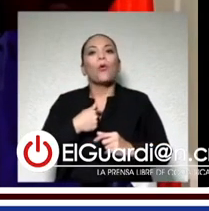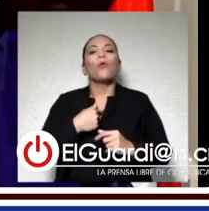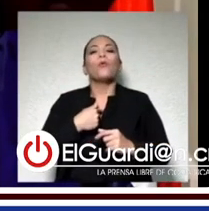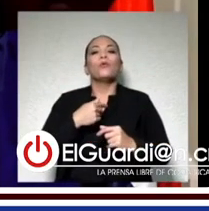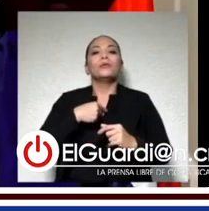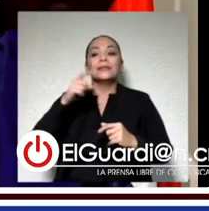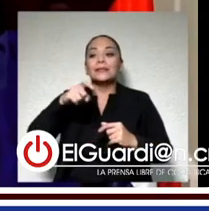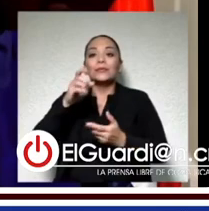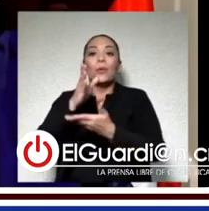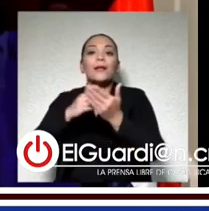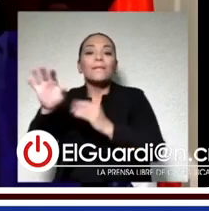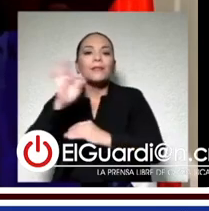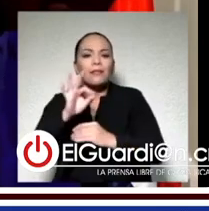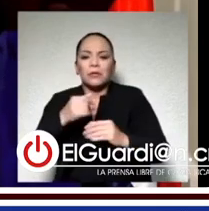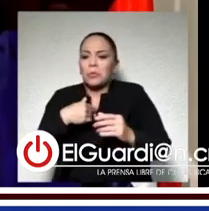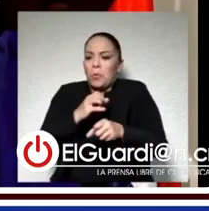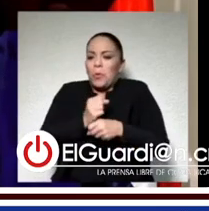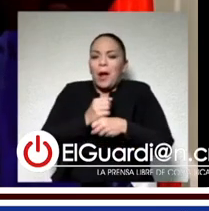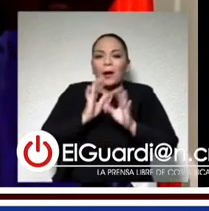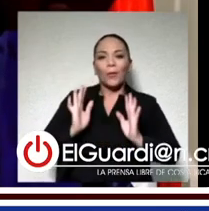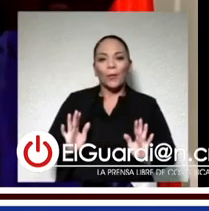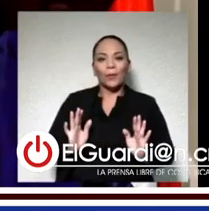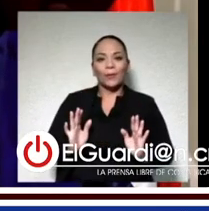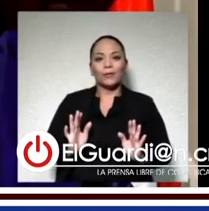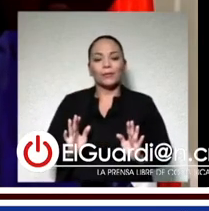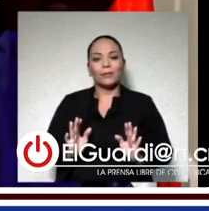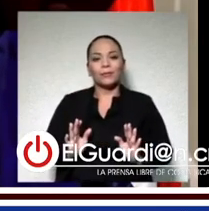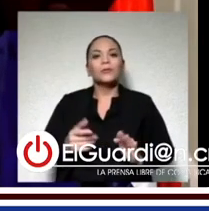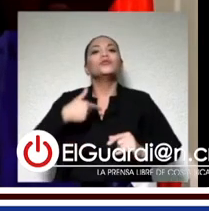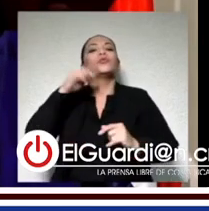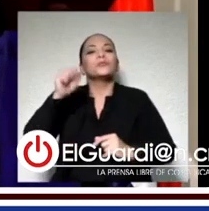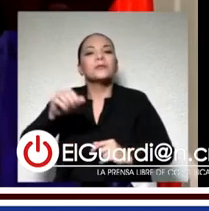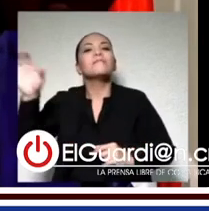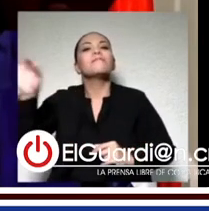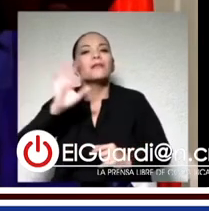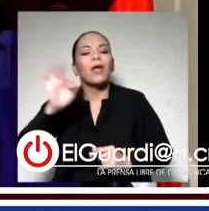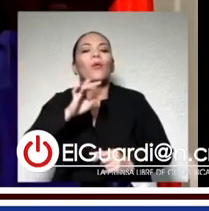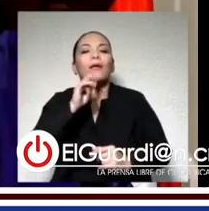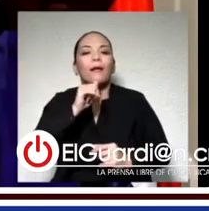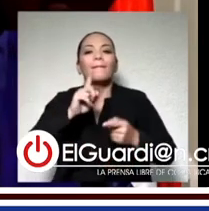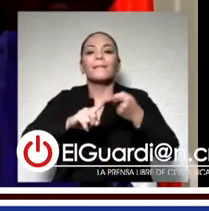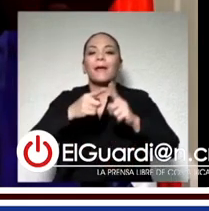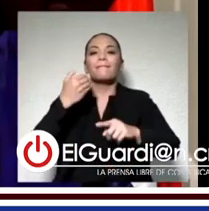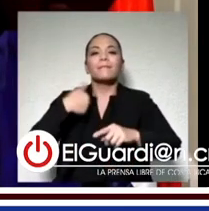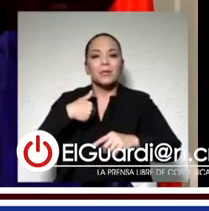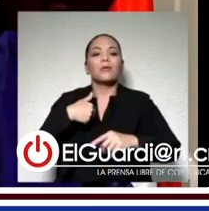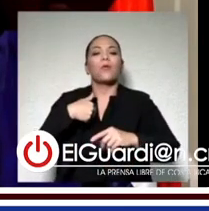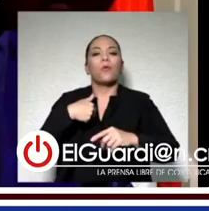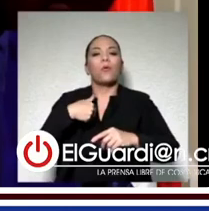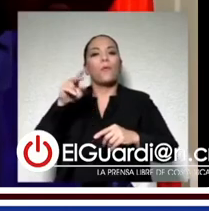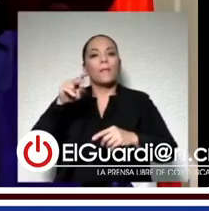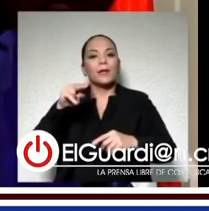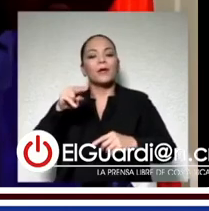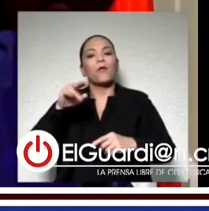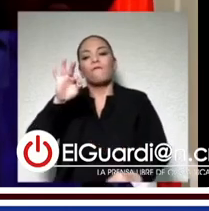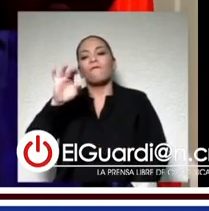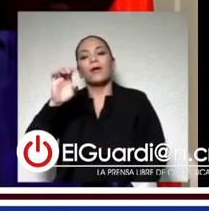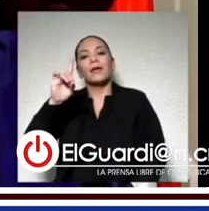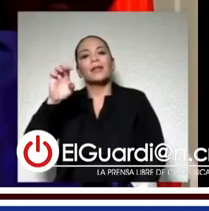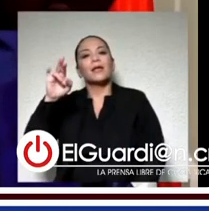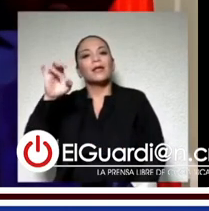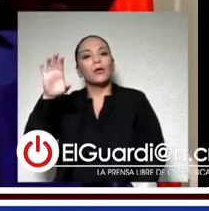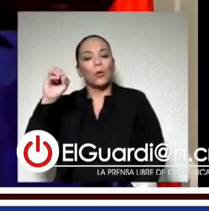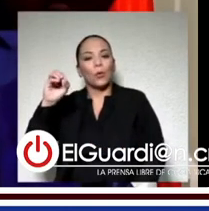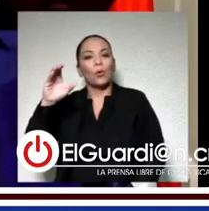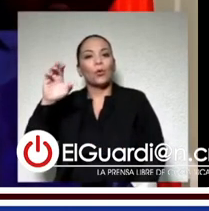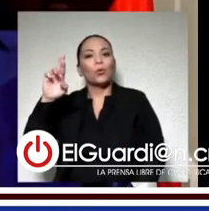que invitar. Y sí, sí he invitado a mi amigo y colega Federico Cruz, el